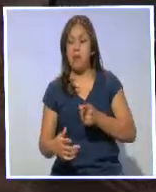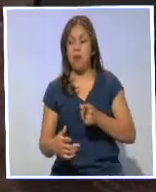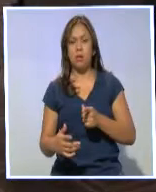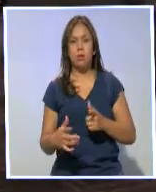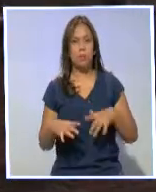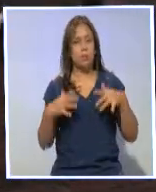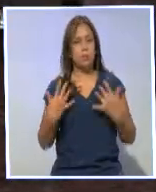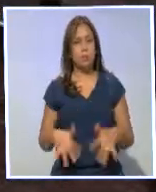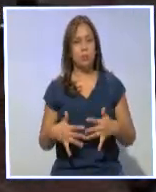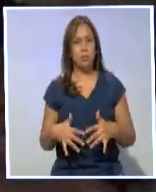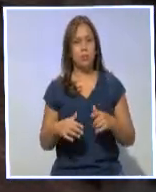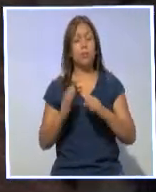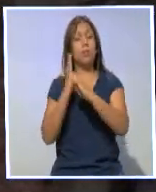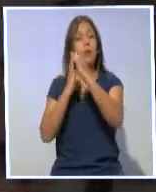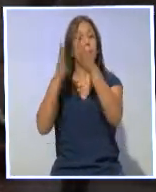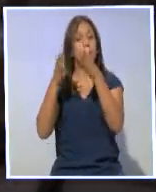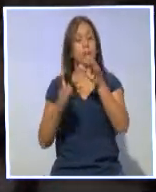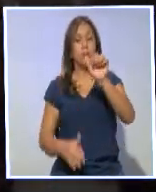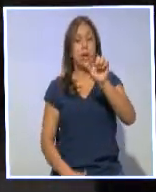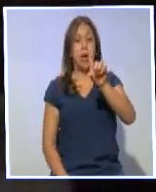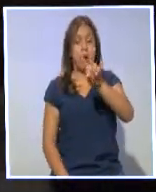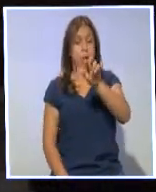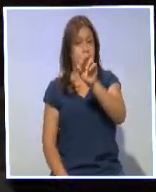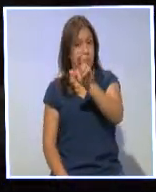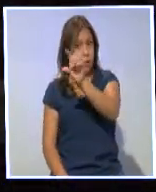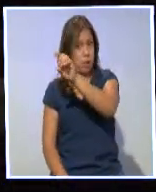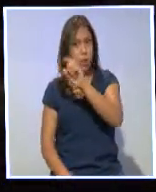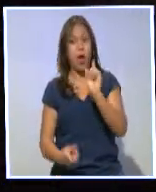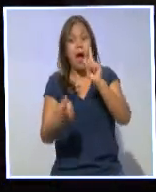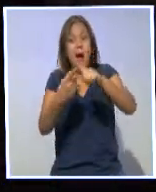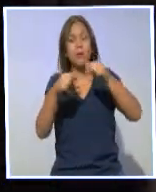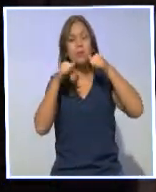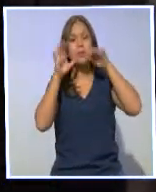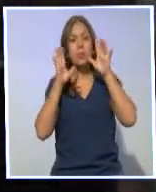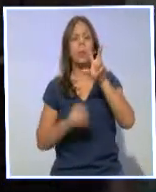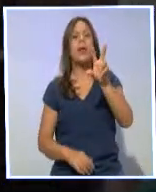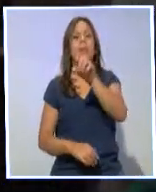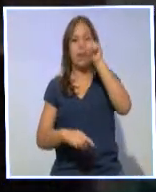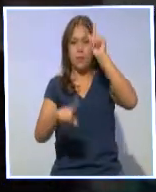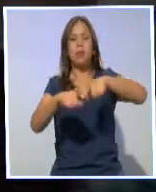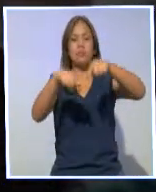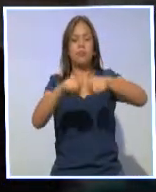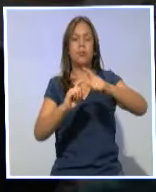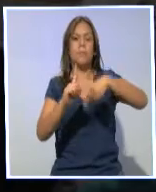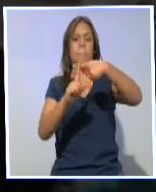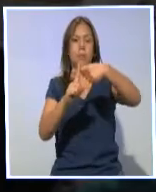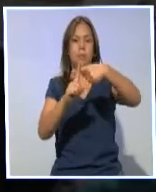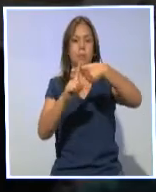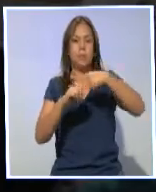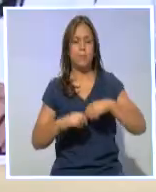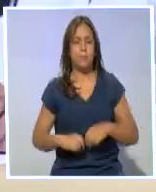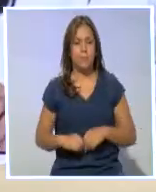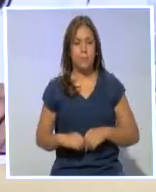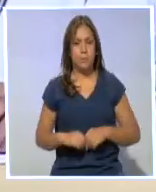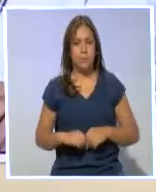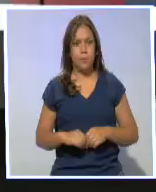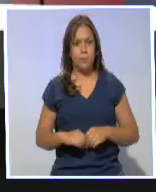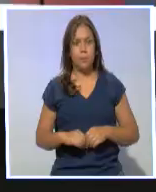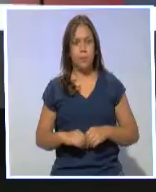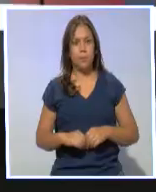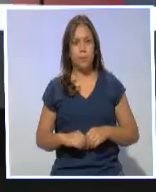La ministra Alvarado agregó que esperan que hasta el mes de diciembre se concreten 30 acuerdos más. María Fernanda Medina, TVL